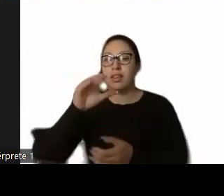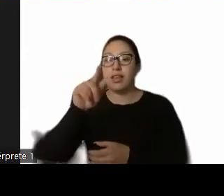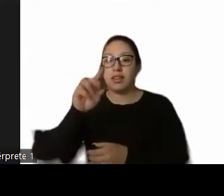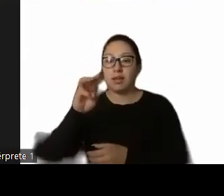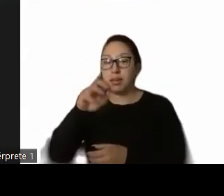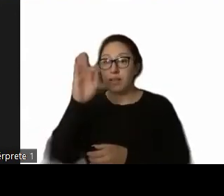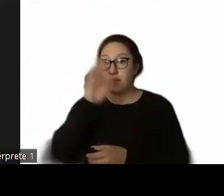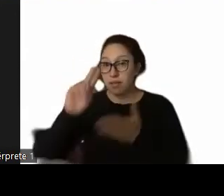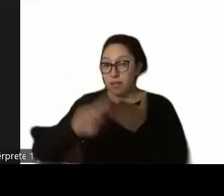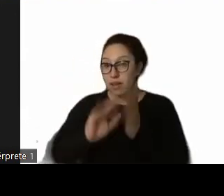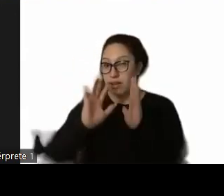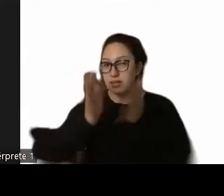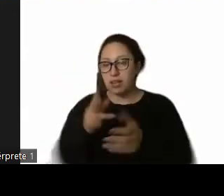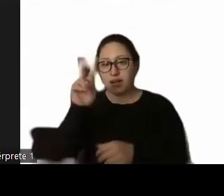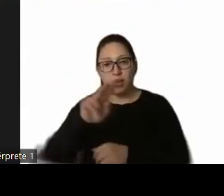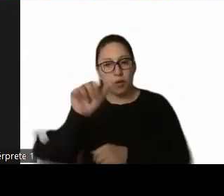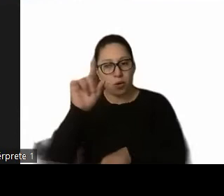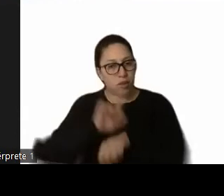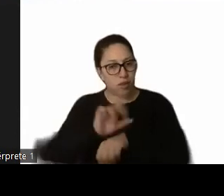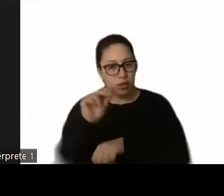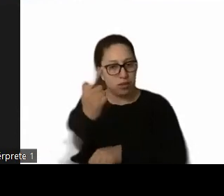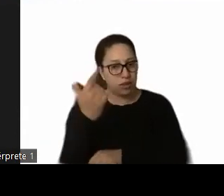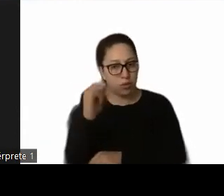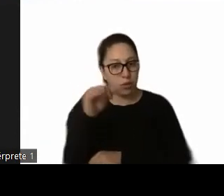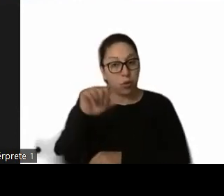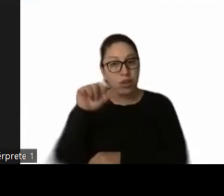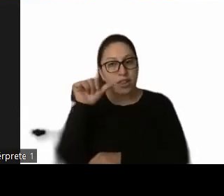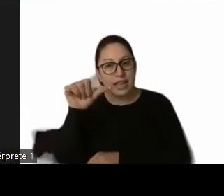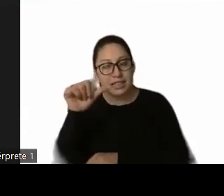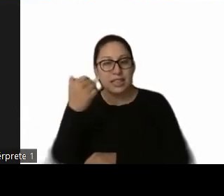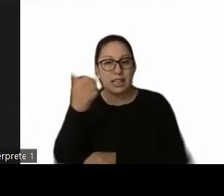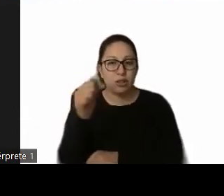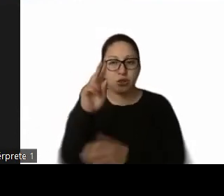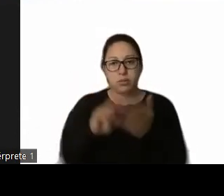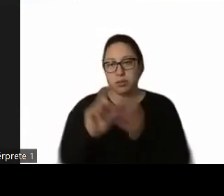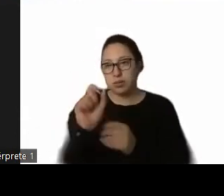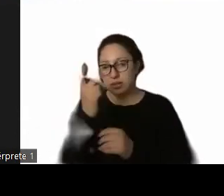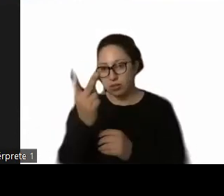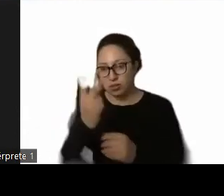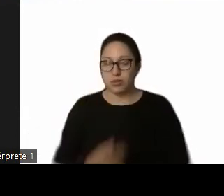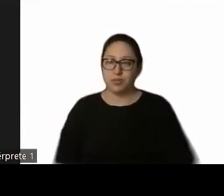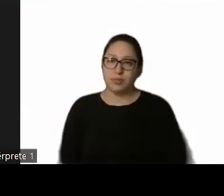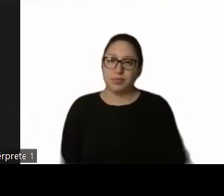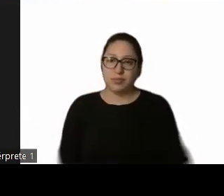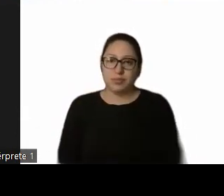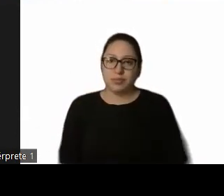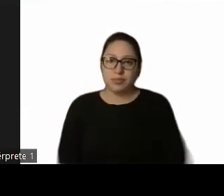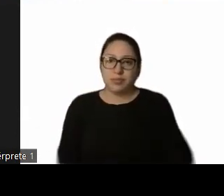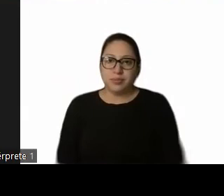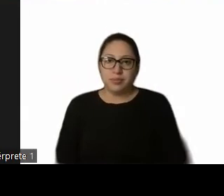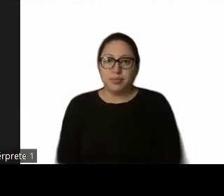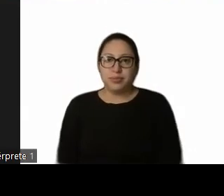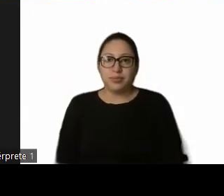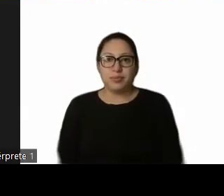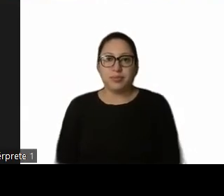no, hoy no es 7 de junio, hoy es 16 de agosto de 2022. Entonces, me parece que